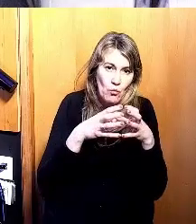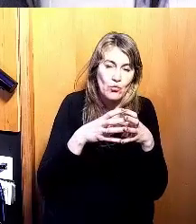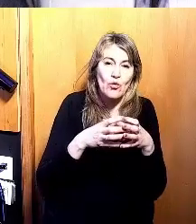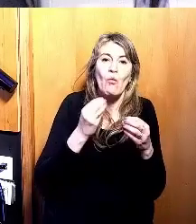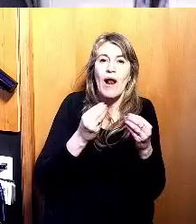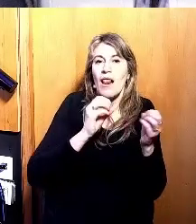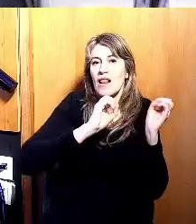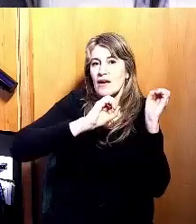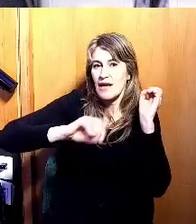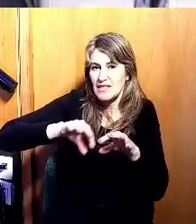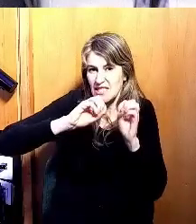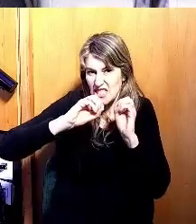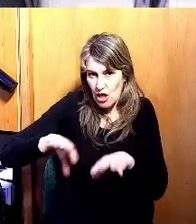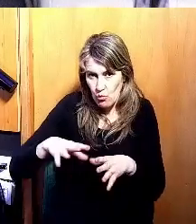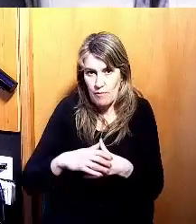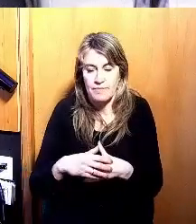recogidos.